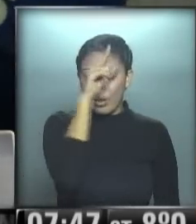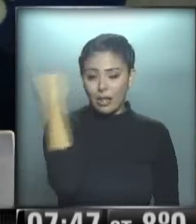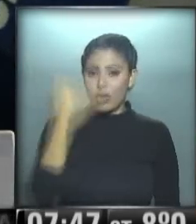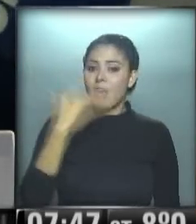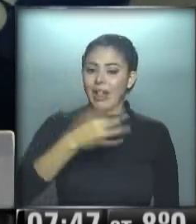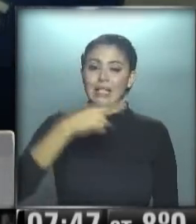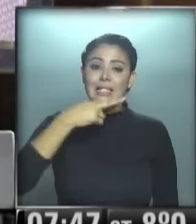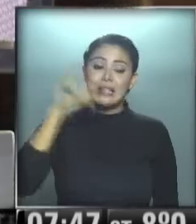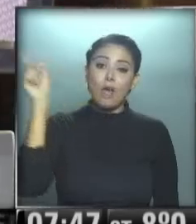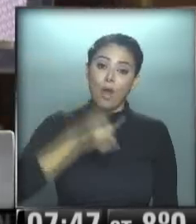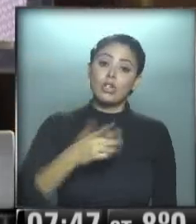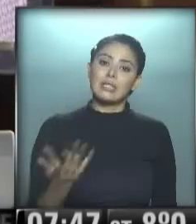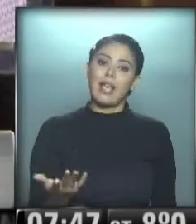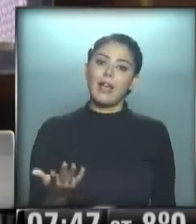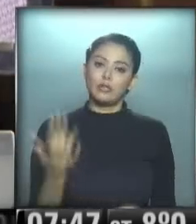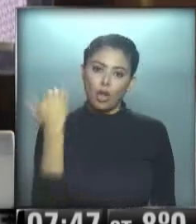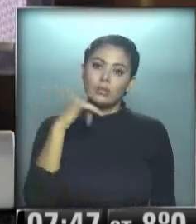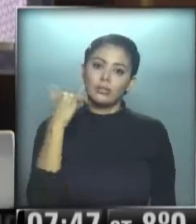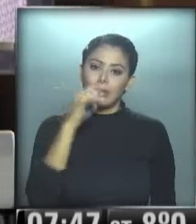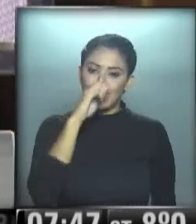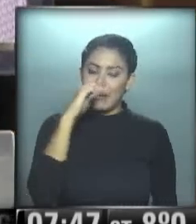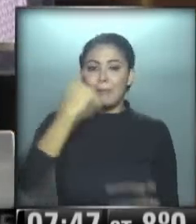el 17% y lo que hace es